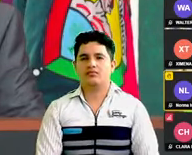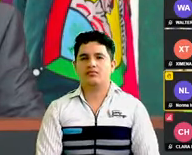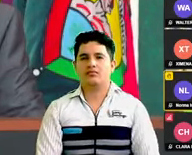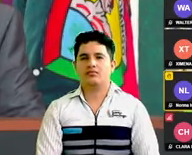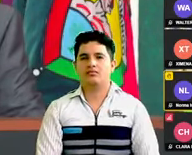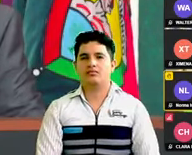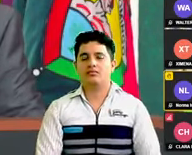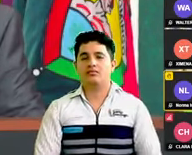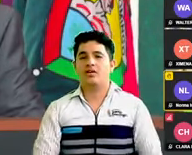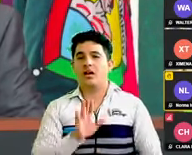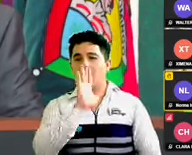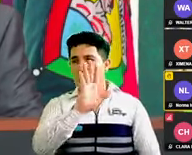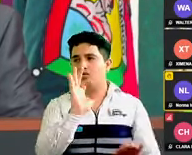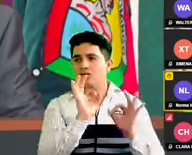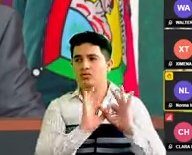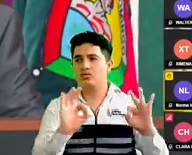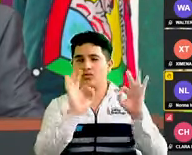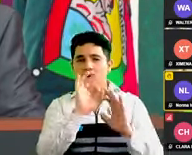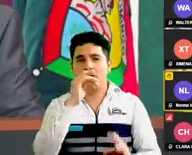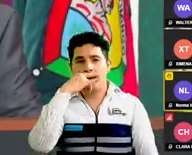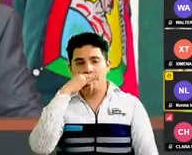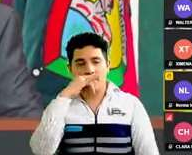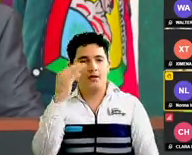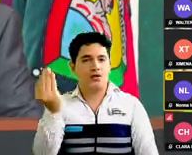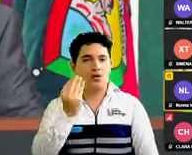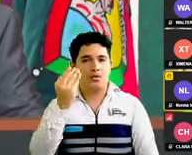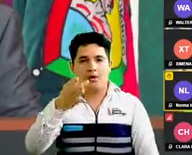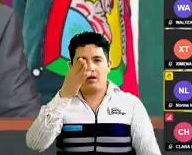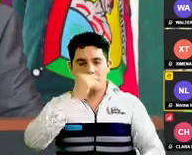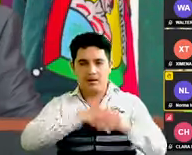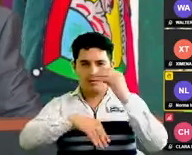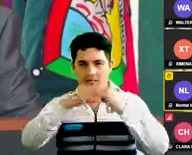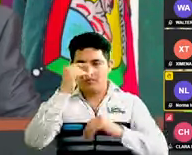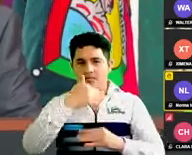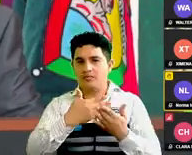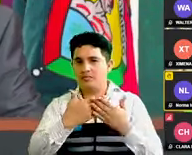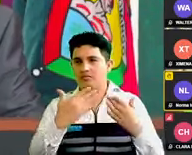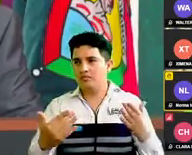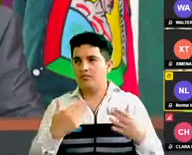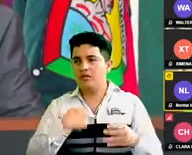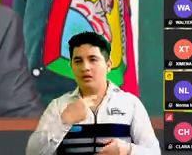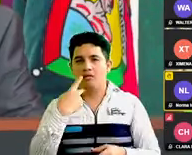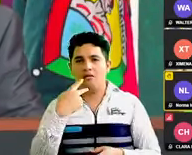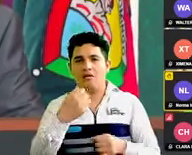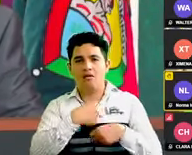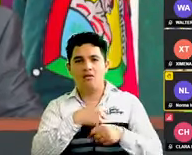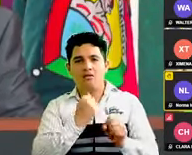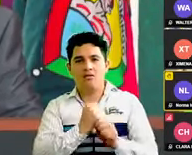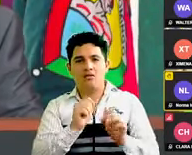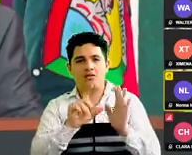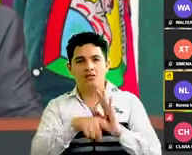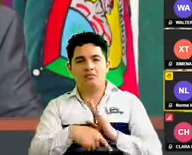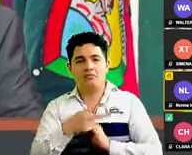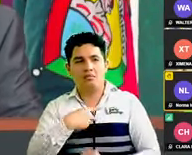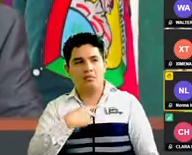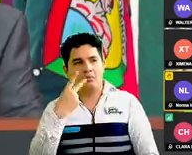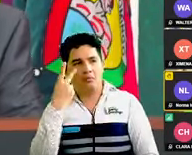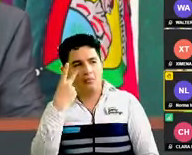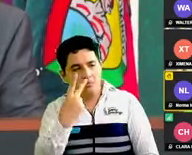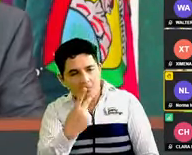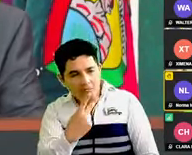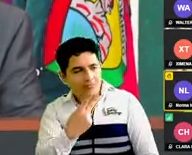tienen que los niños y los jóvenes aprender. No es asunto la política de ofrecer y después busca quien te dé, sino